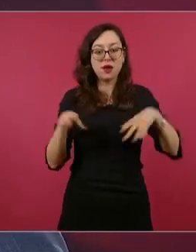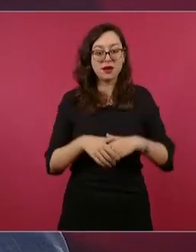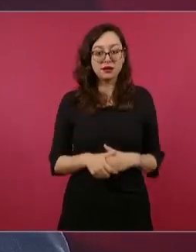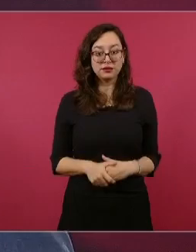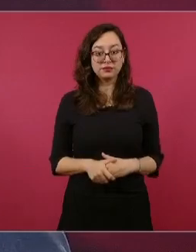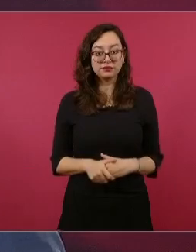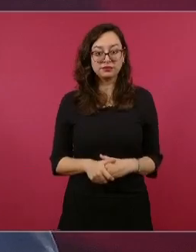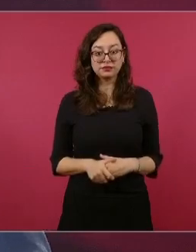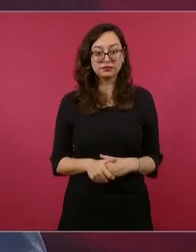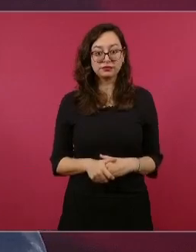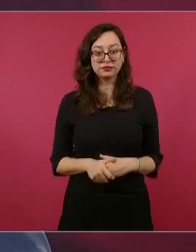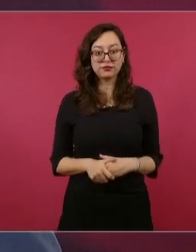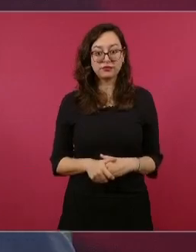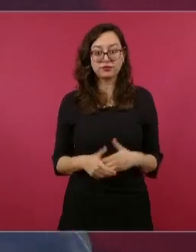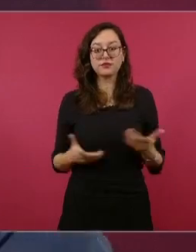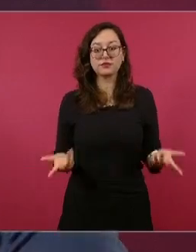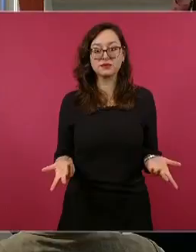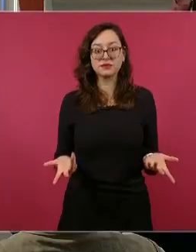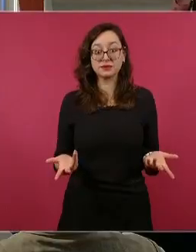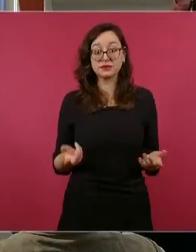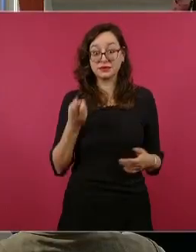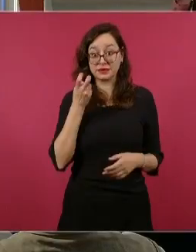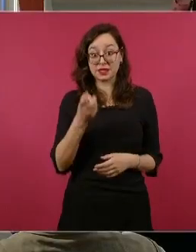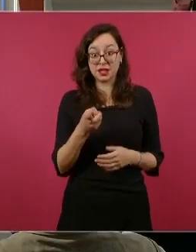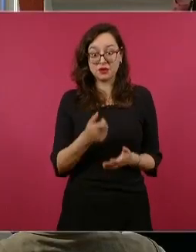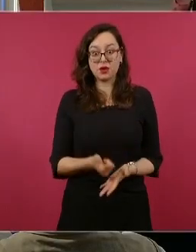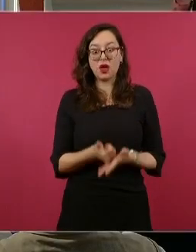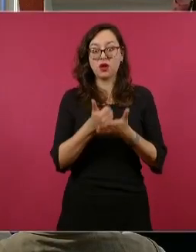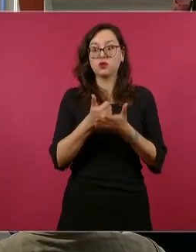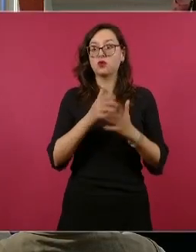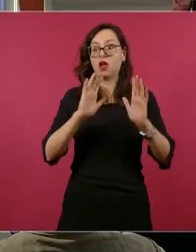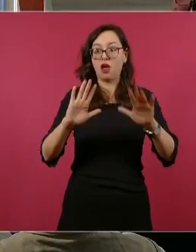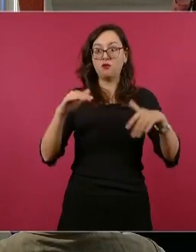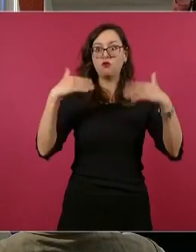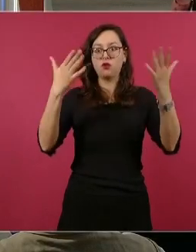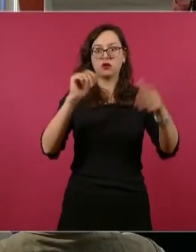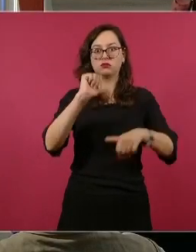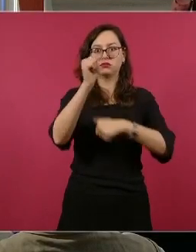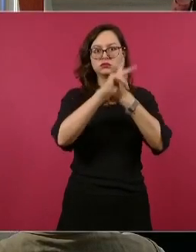Esto da confianza al inversionista,